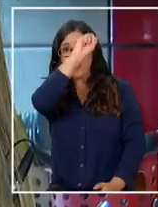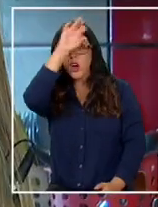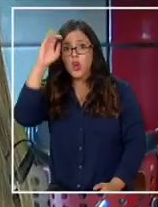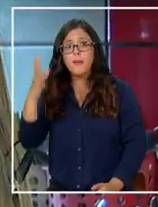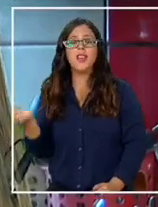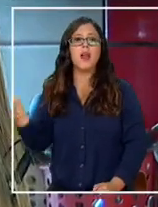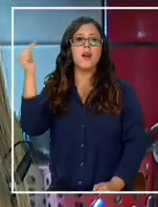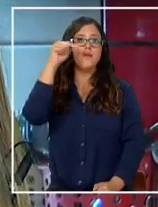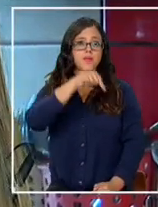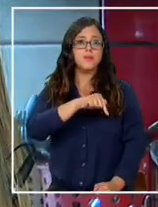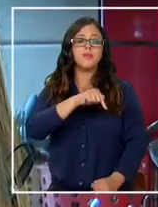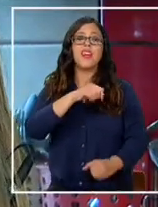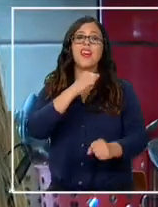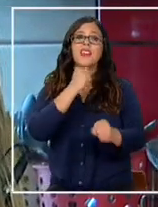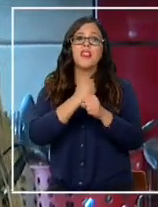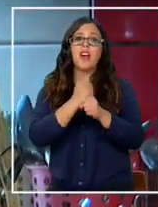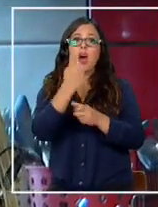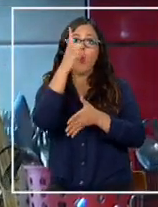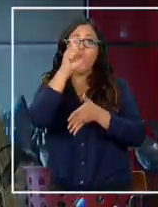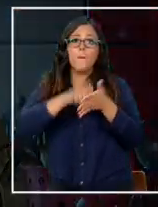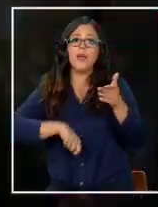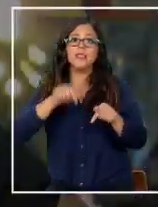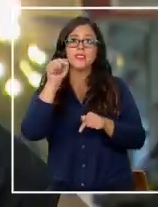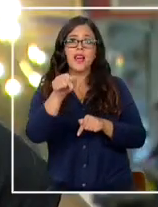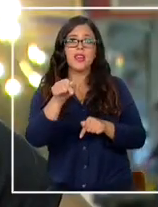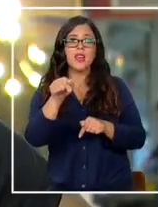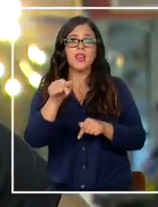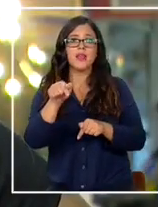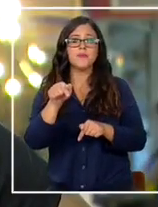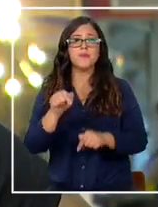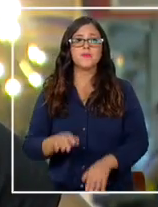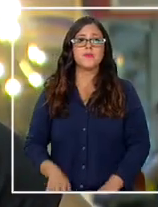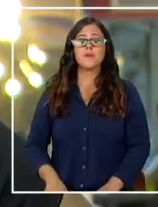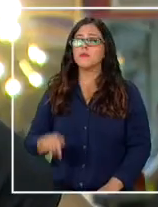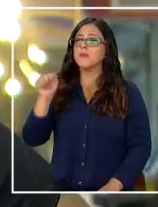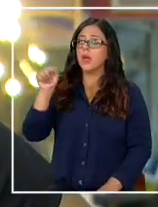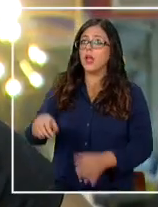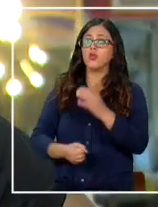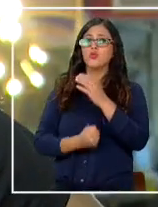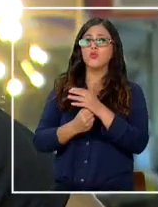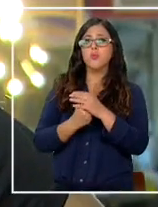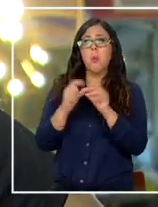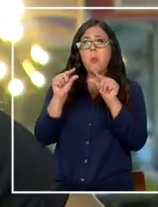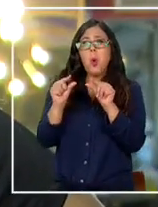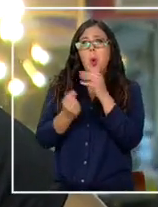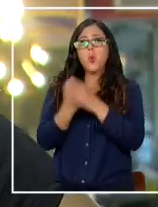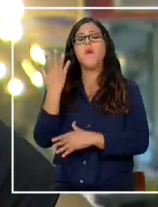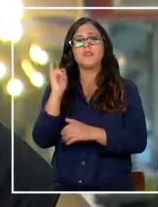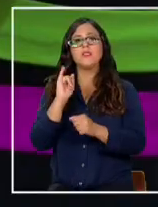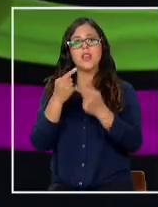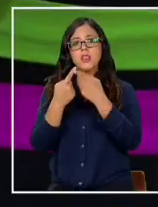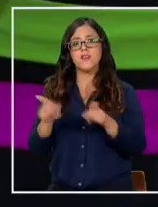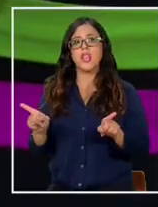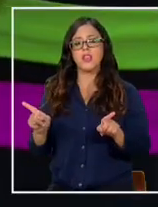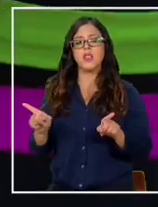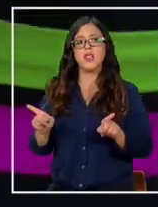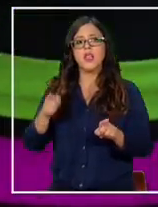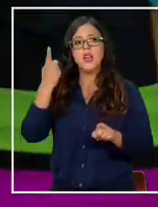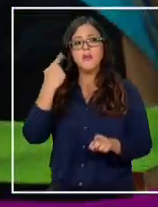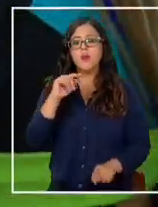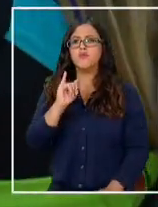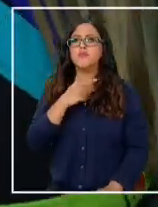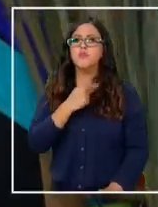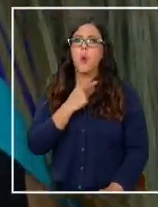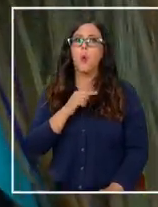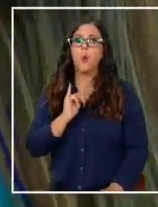mes en el Cacos Express. Bueno, siento que esto es un poco novedoso, sí, es algo muy diferente. Y la verdad sí me ha